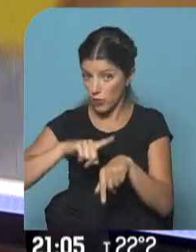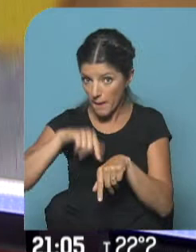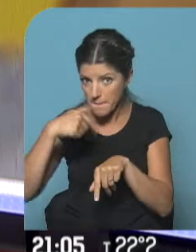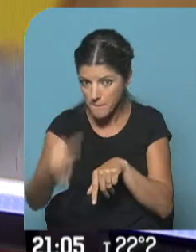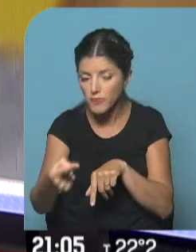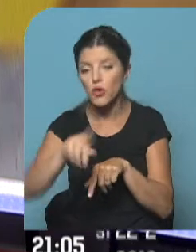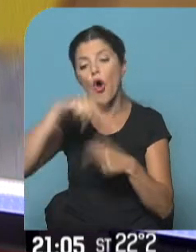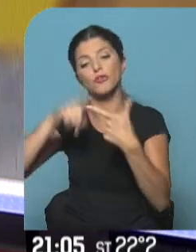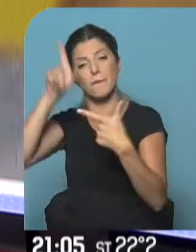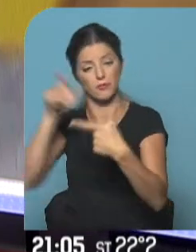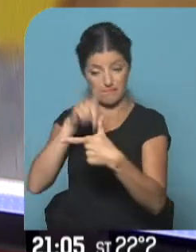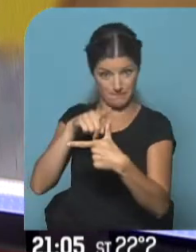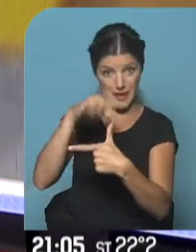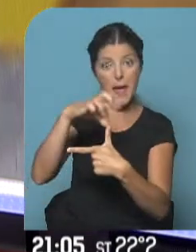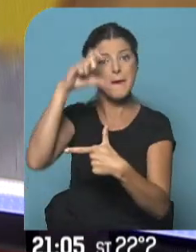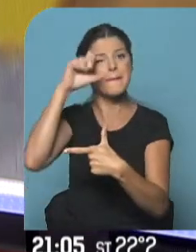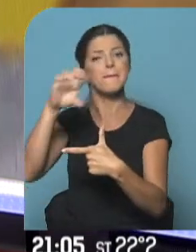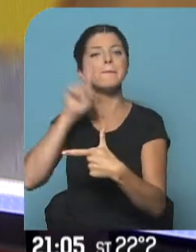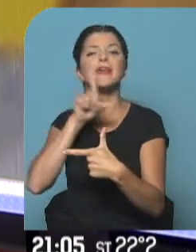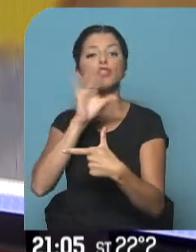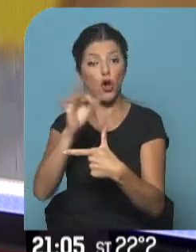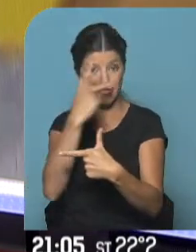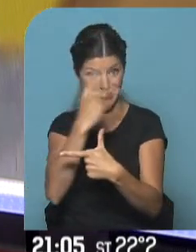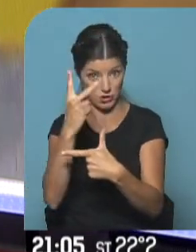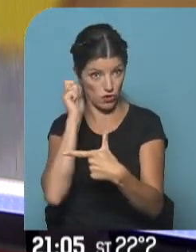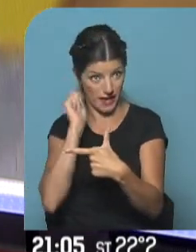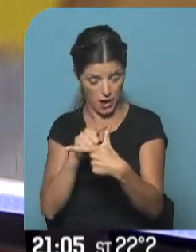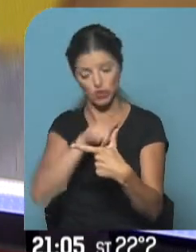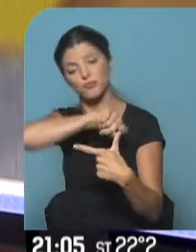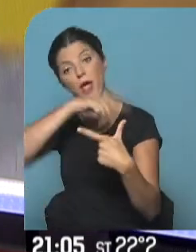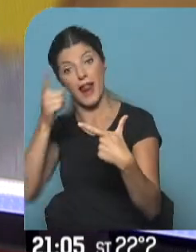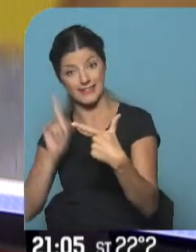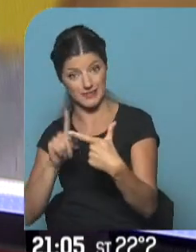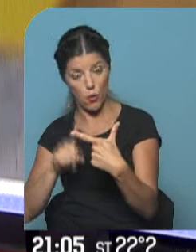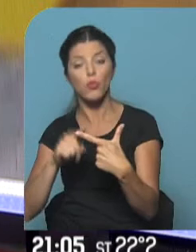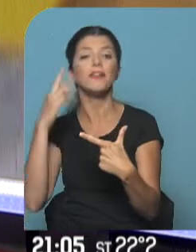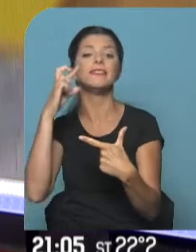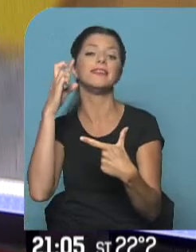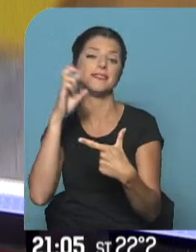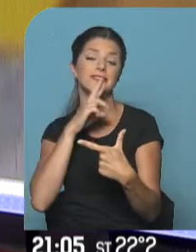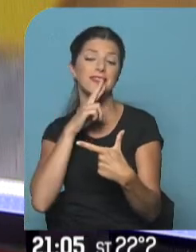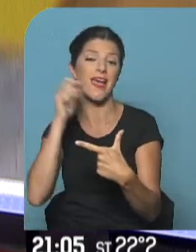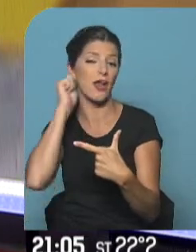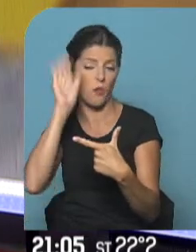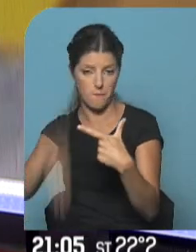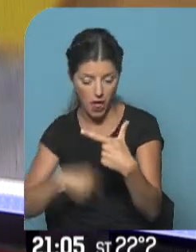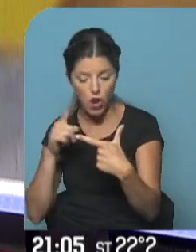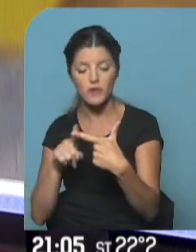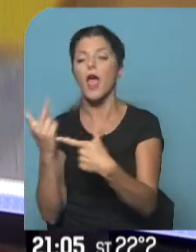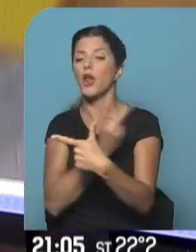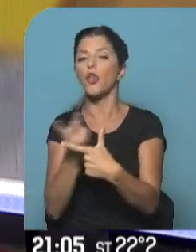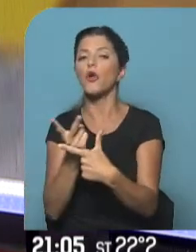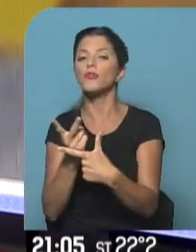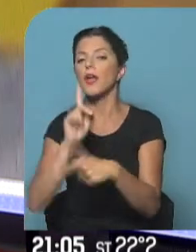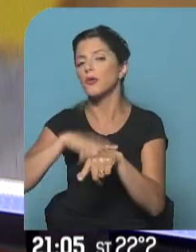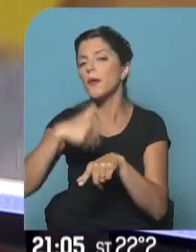primero, alias Pepito, de quien hablábamos, 32 años. El segundo, menor, de 17. Los dos serán indagados en